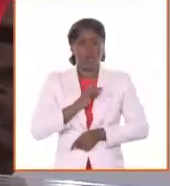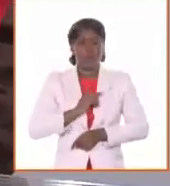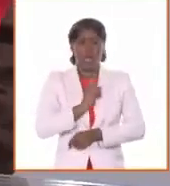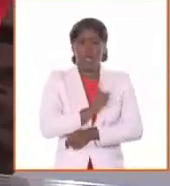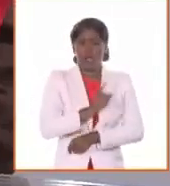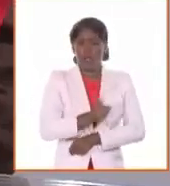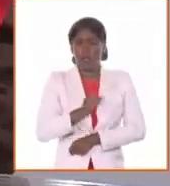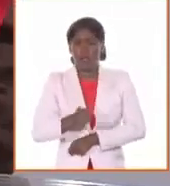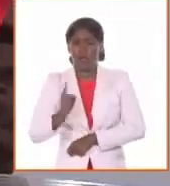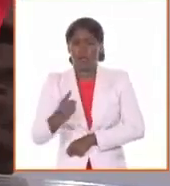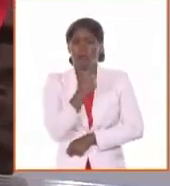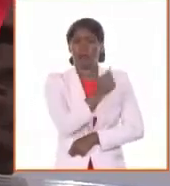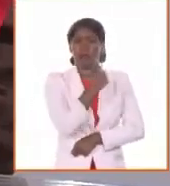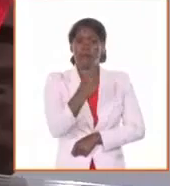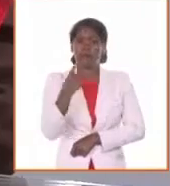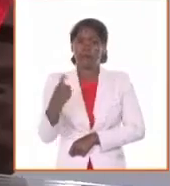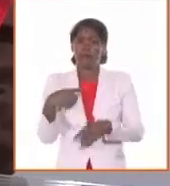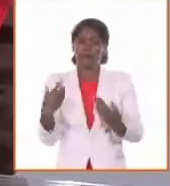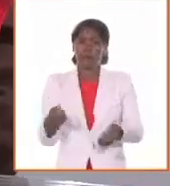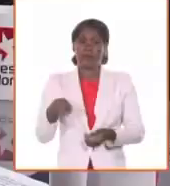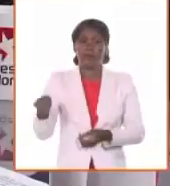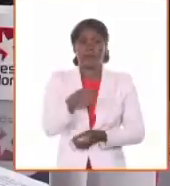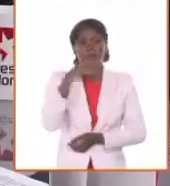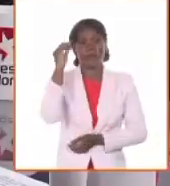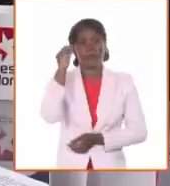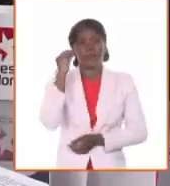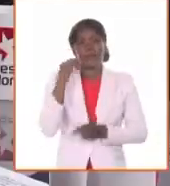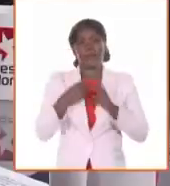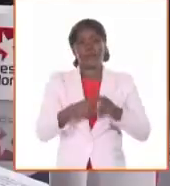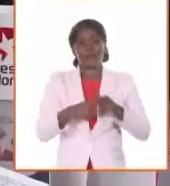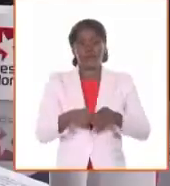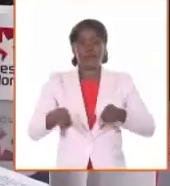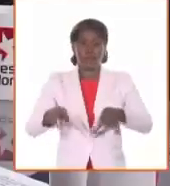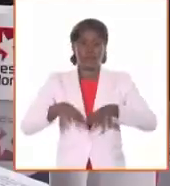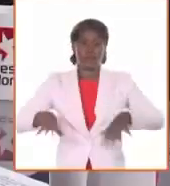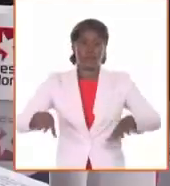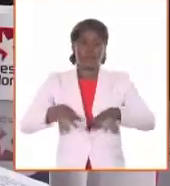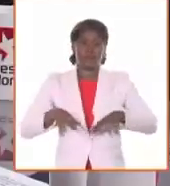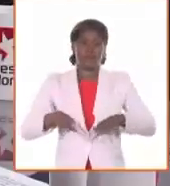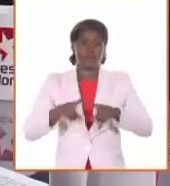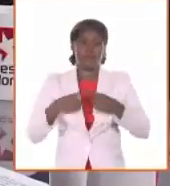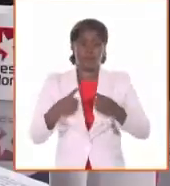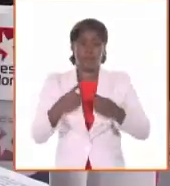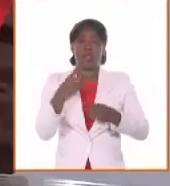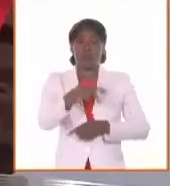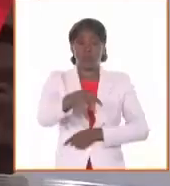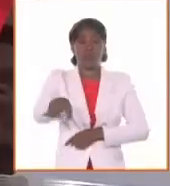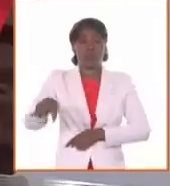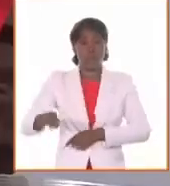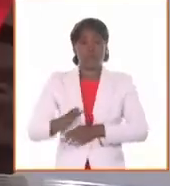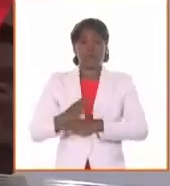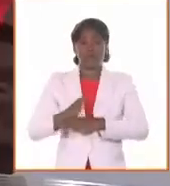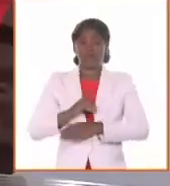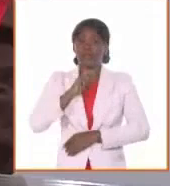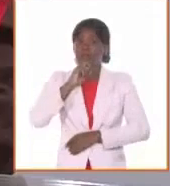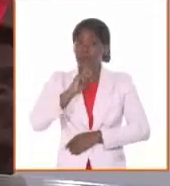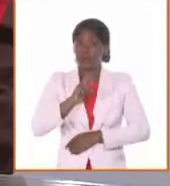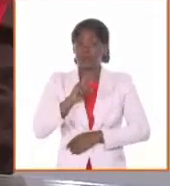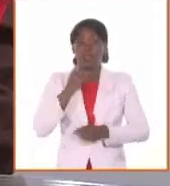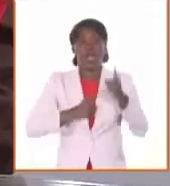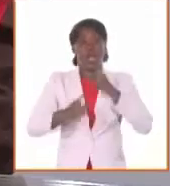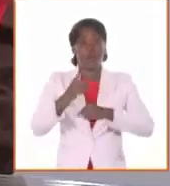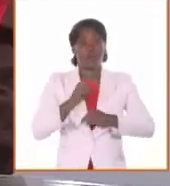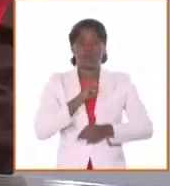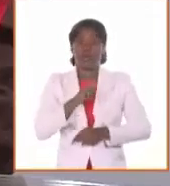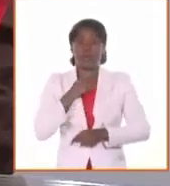las unidades por ejemplo de donde existen mayores problemas donde existen mayores dificultades los miembros de los consejos